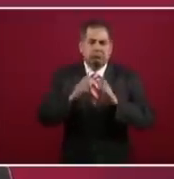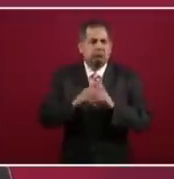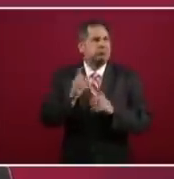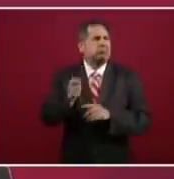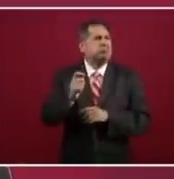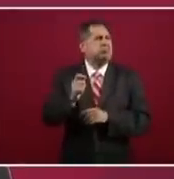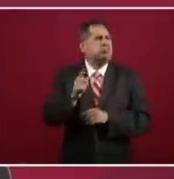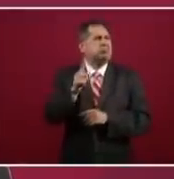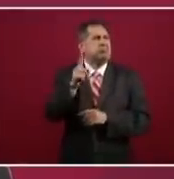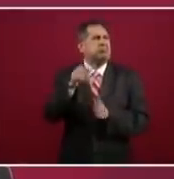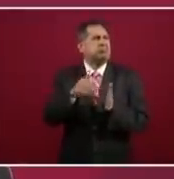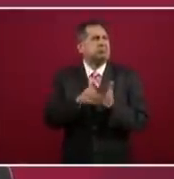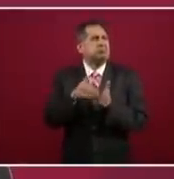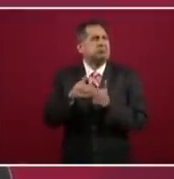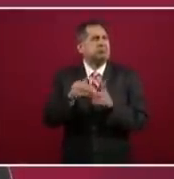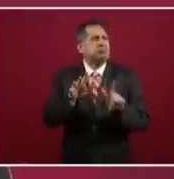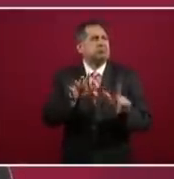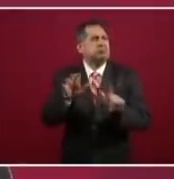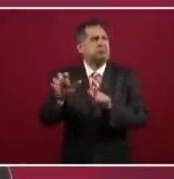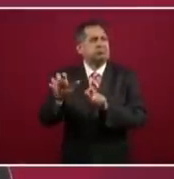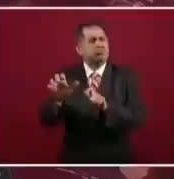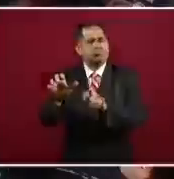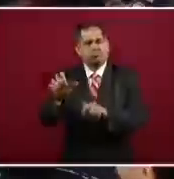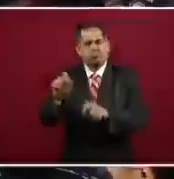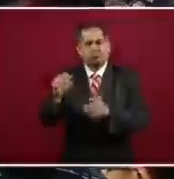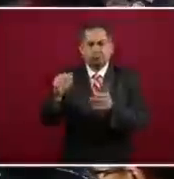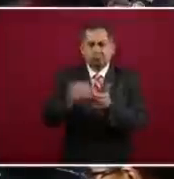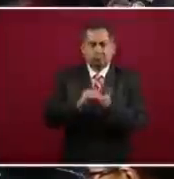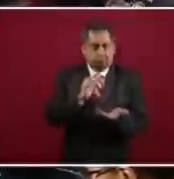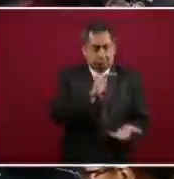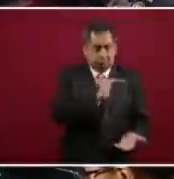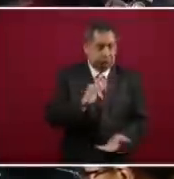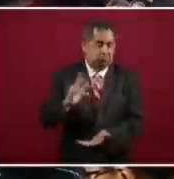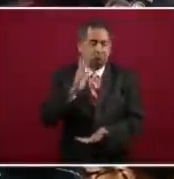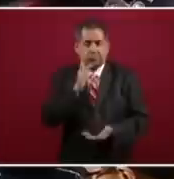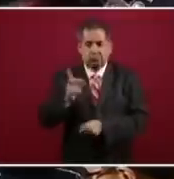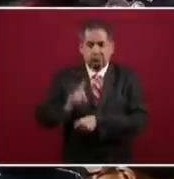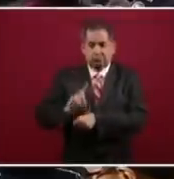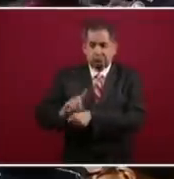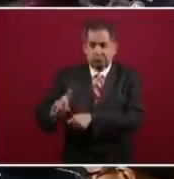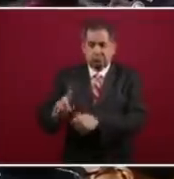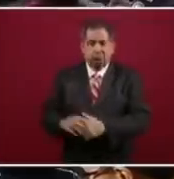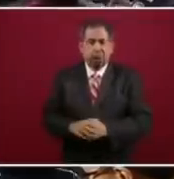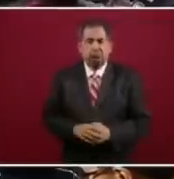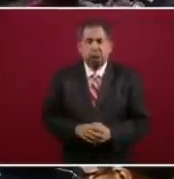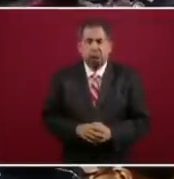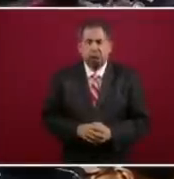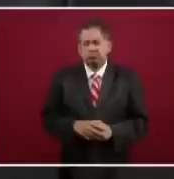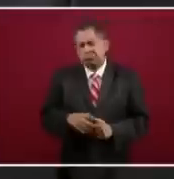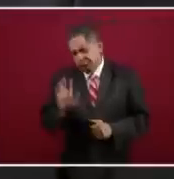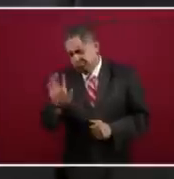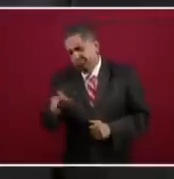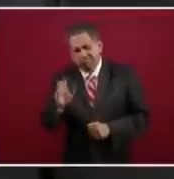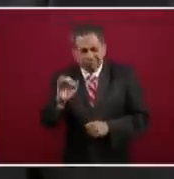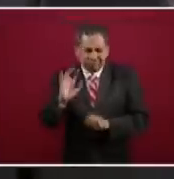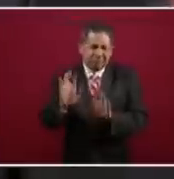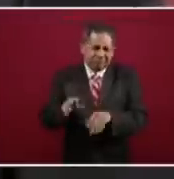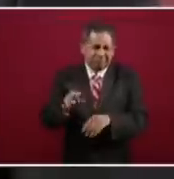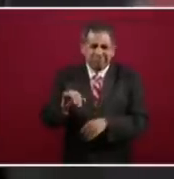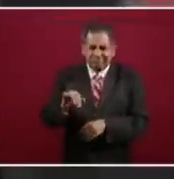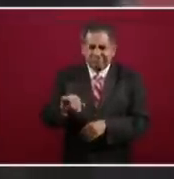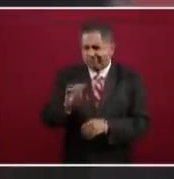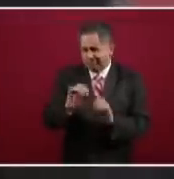millón setecientos veinte mil barriles diarios así todo